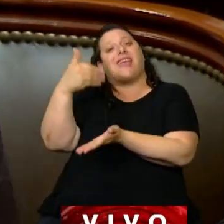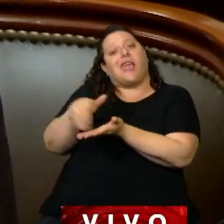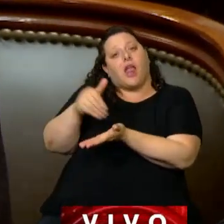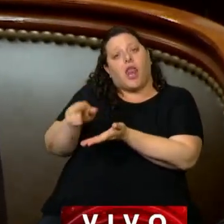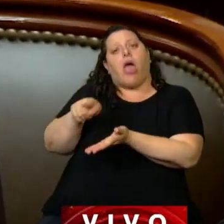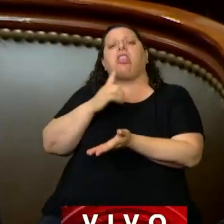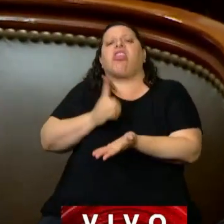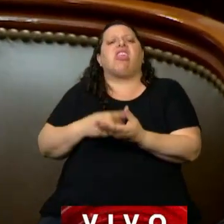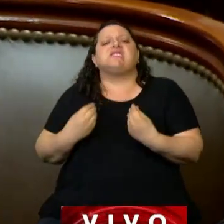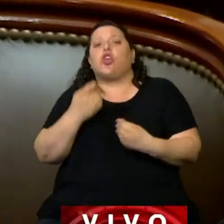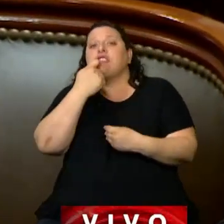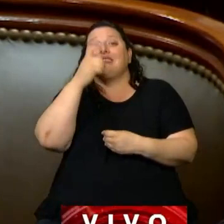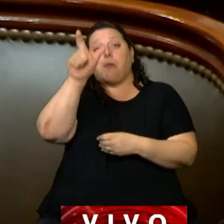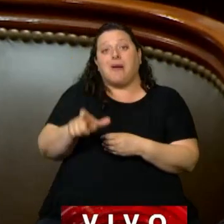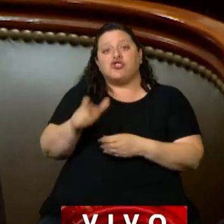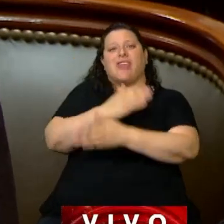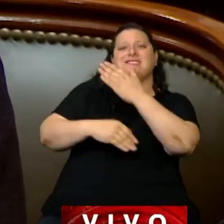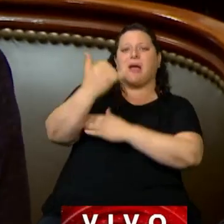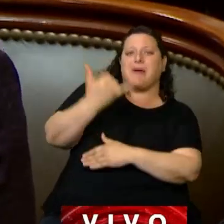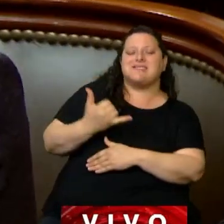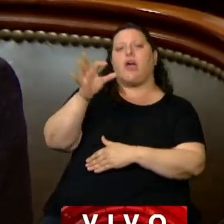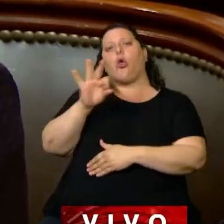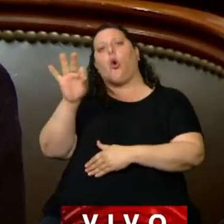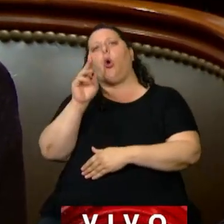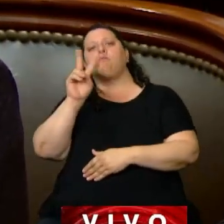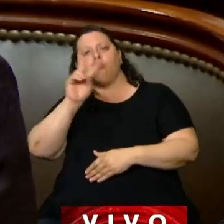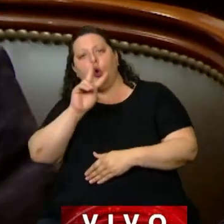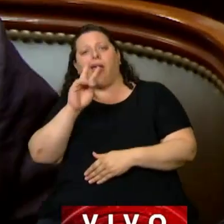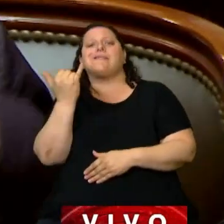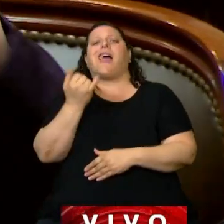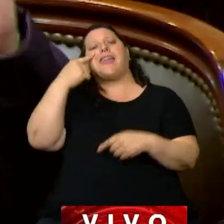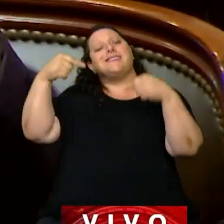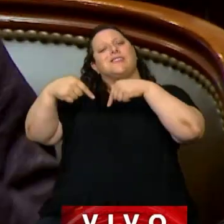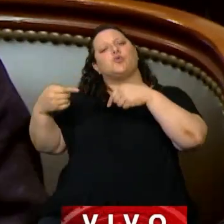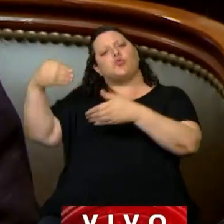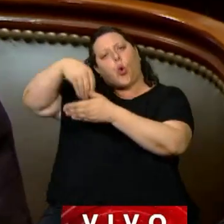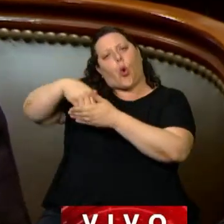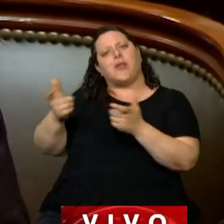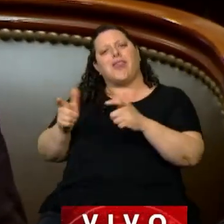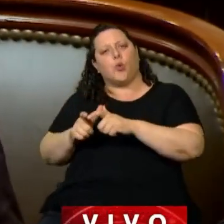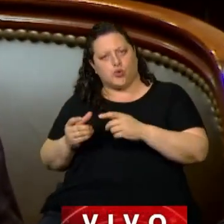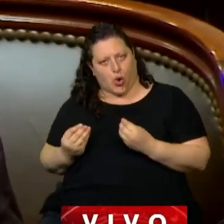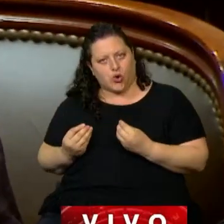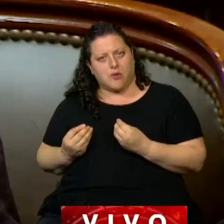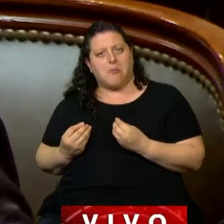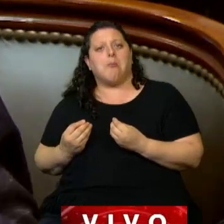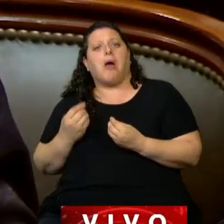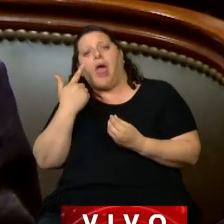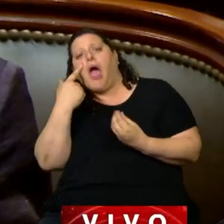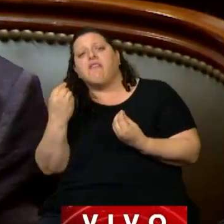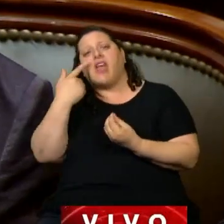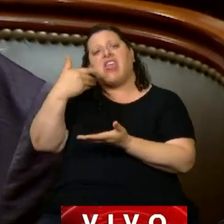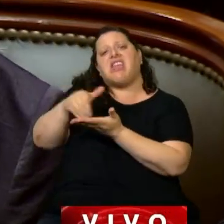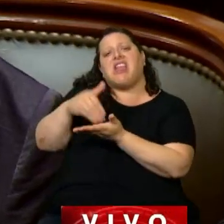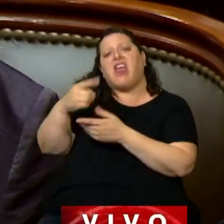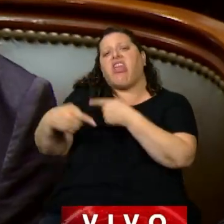violenta se discrimina a las personas con discapacidad y a las mujeres iba a haber unas reunión institucional para decir que qué iba a ser y nadie Mientras